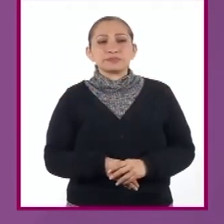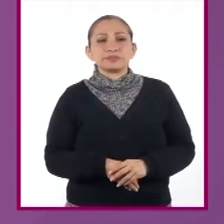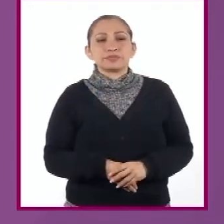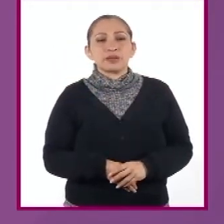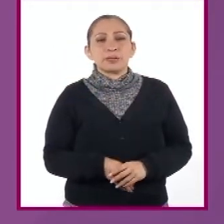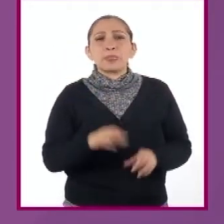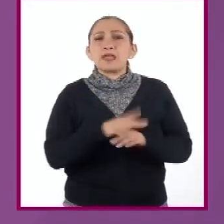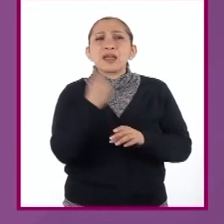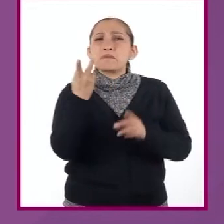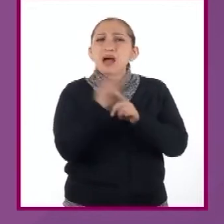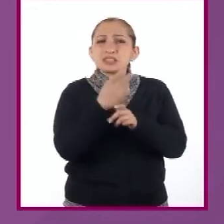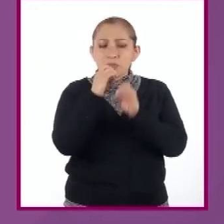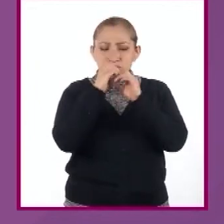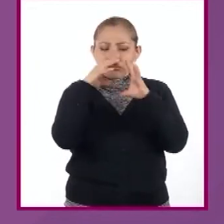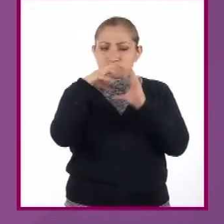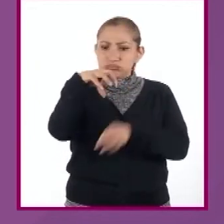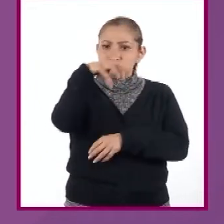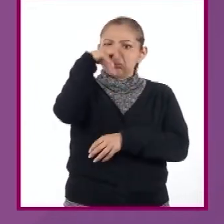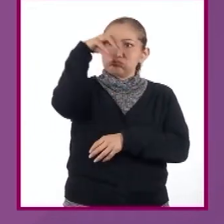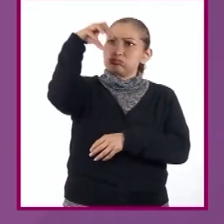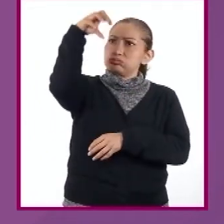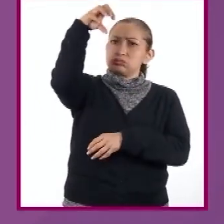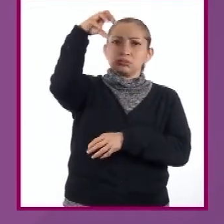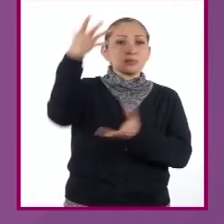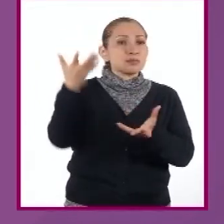¿Por qué ocurre este fenómeno?